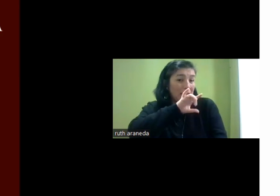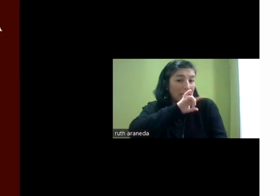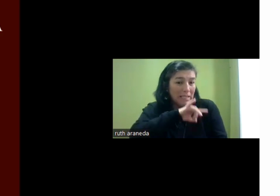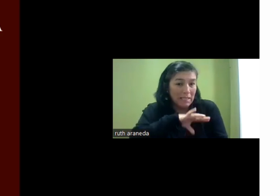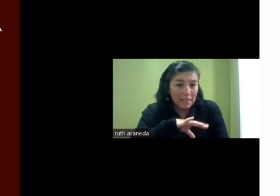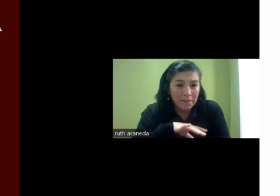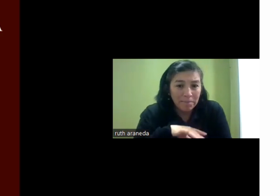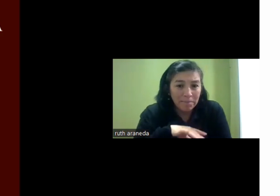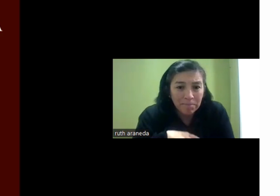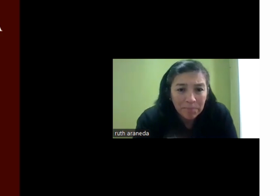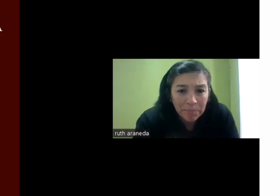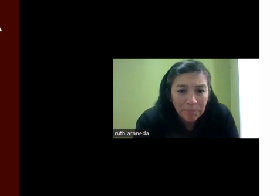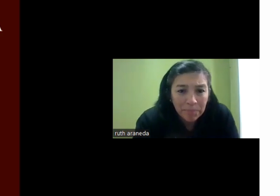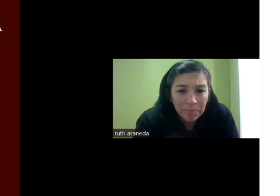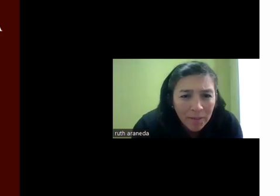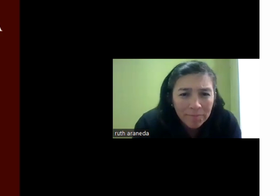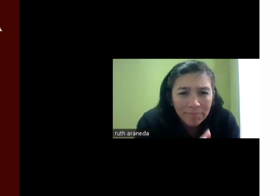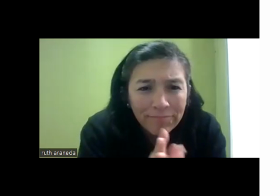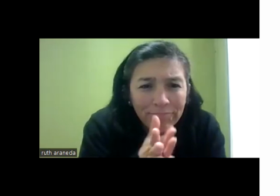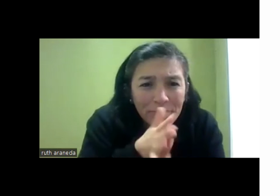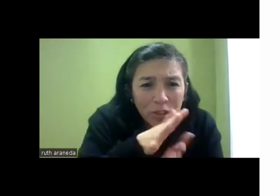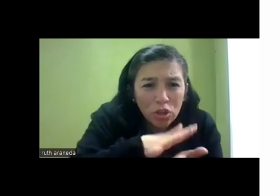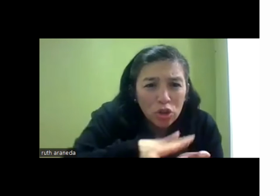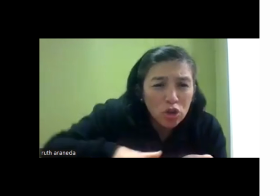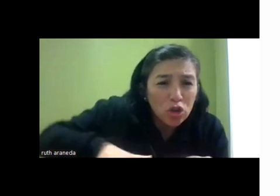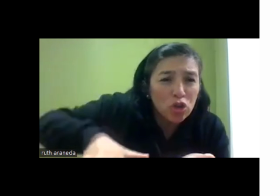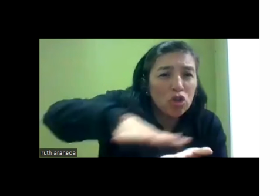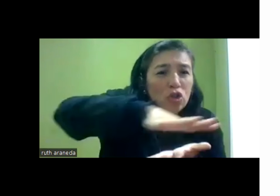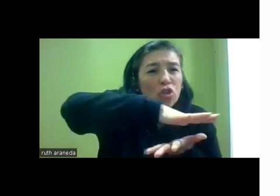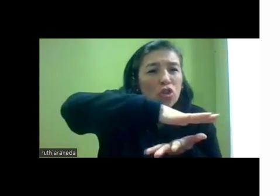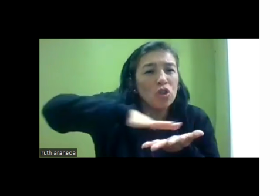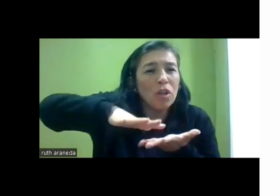Estas sociedades ocupaban entonces